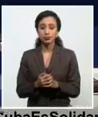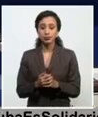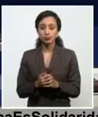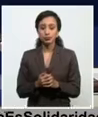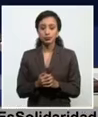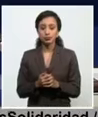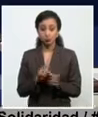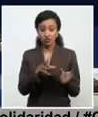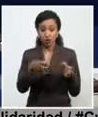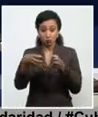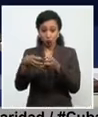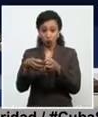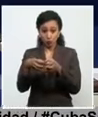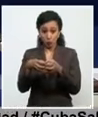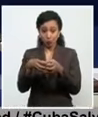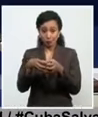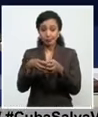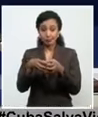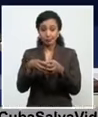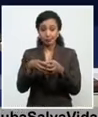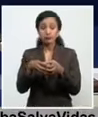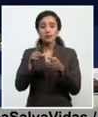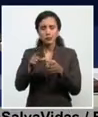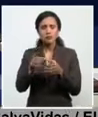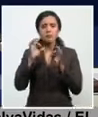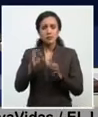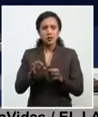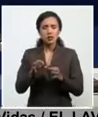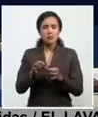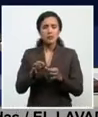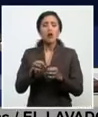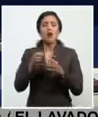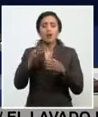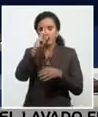De ellas, en el Instituto de Medicina Tropical Pedro Curí,